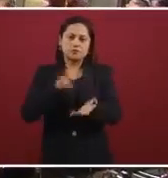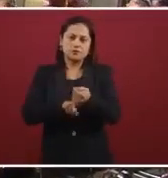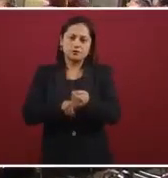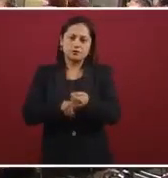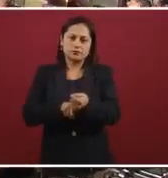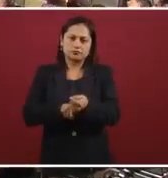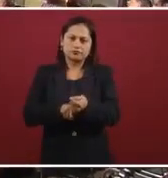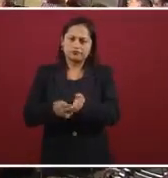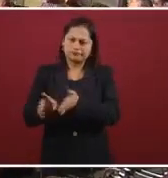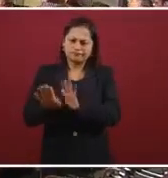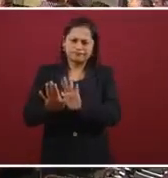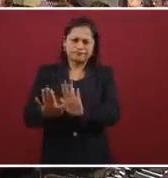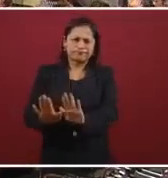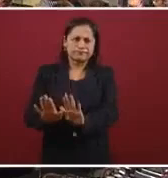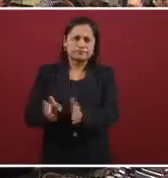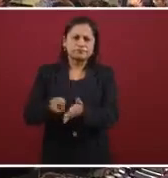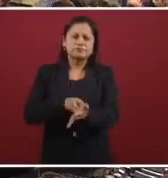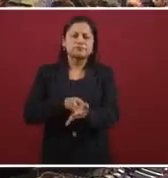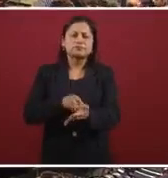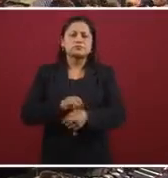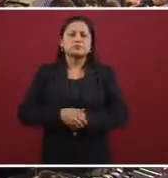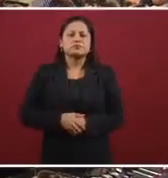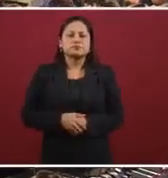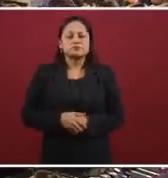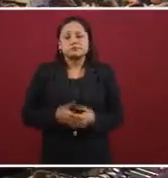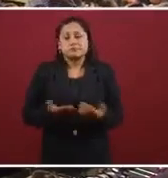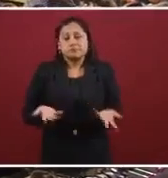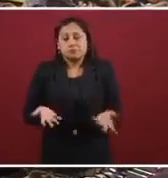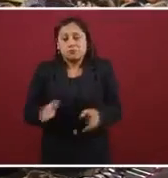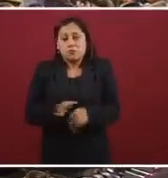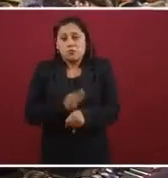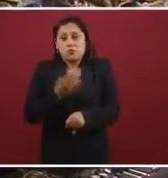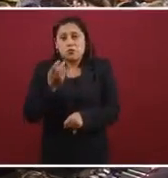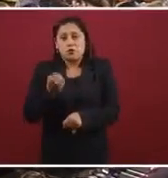Entonces, todos tenemos que